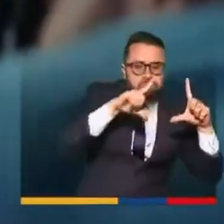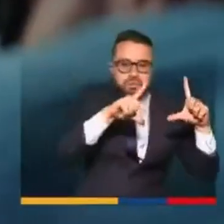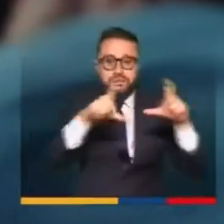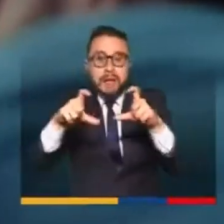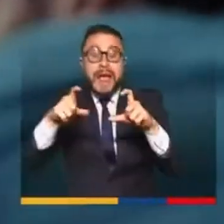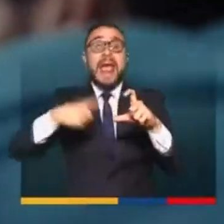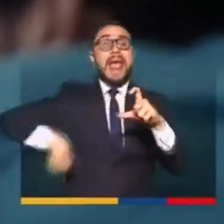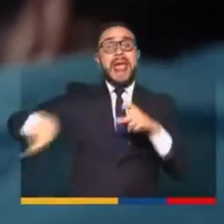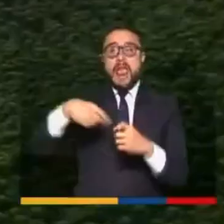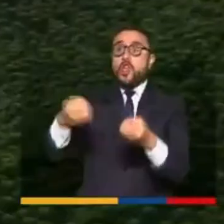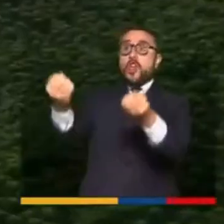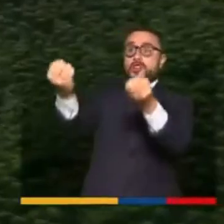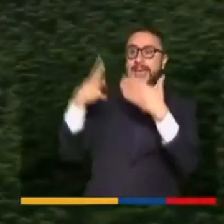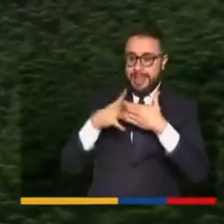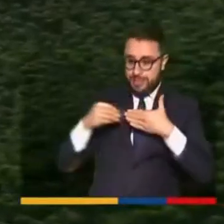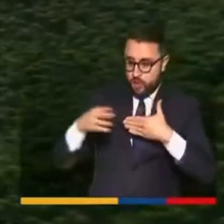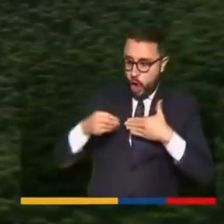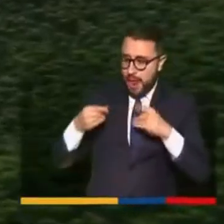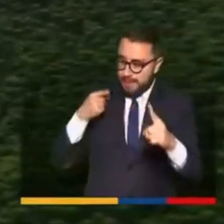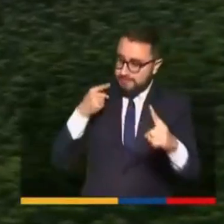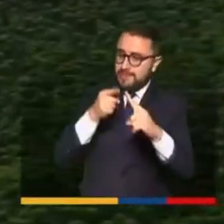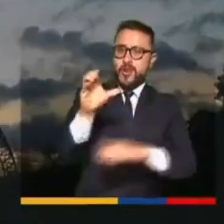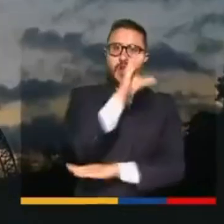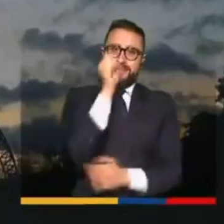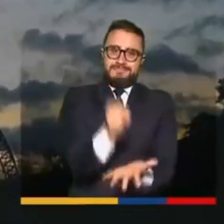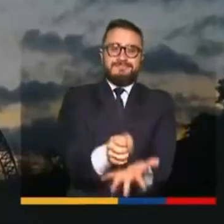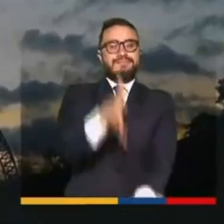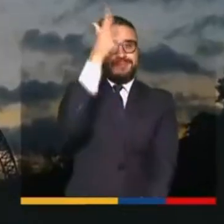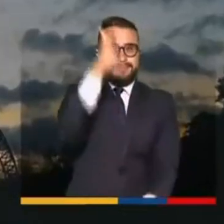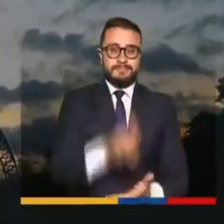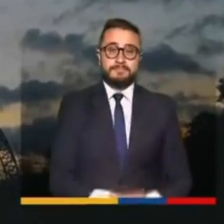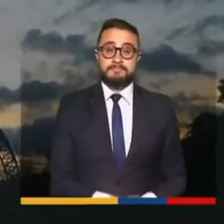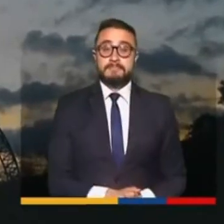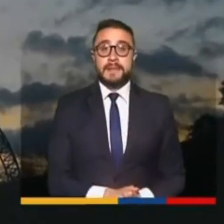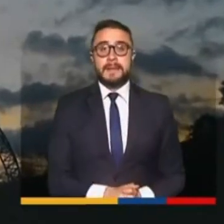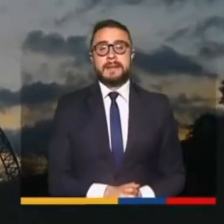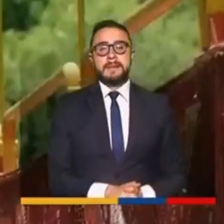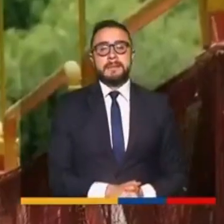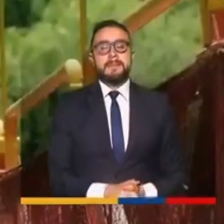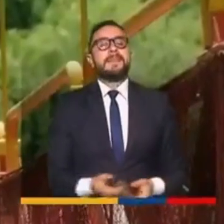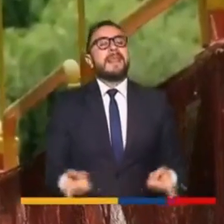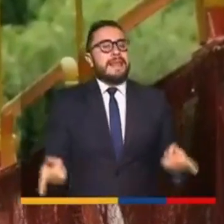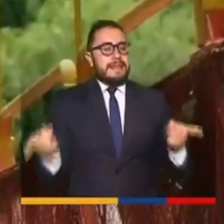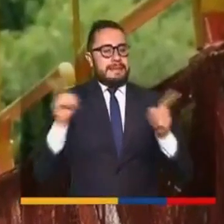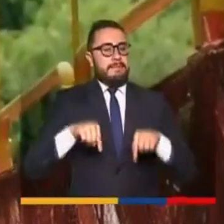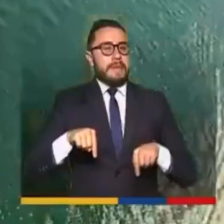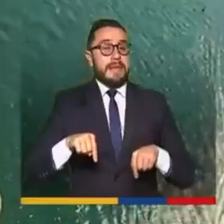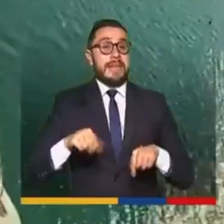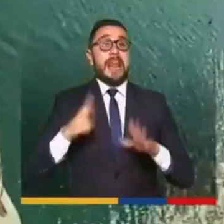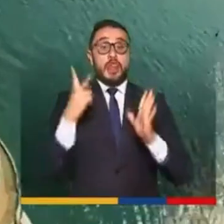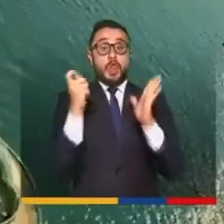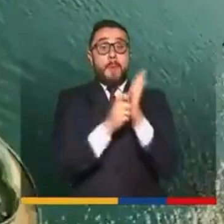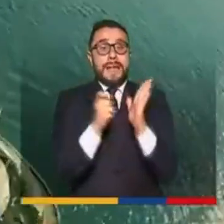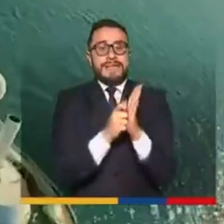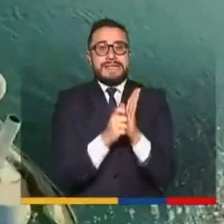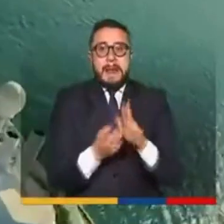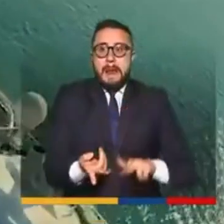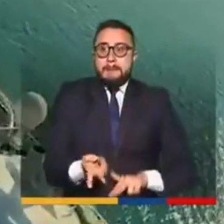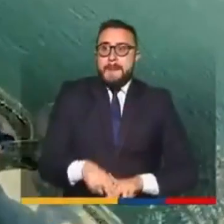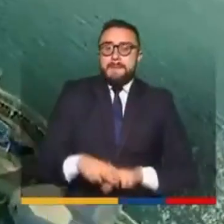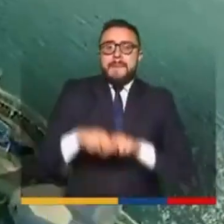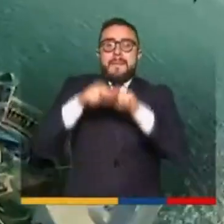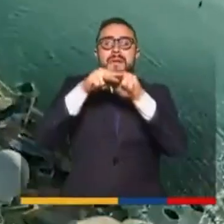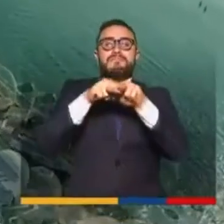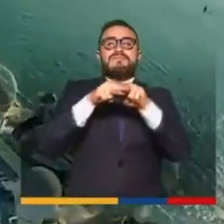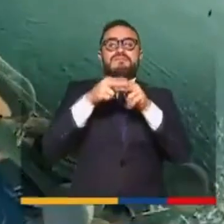sus dólares para la riqueza nacional. También ha aumentado en más del doble los